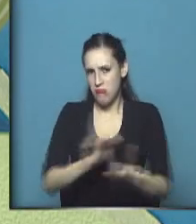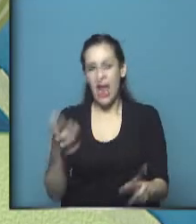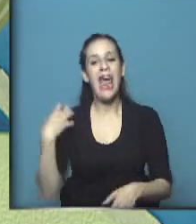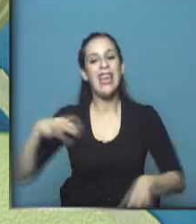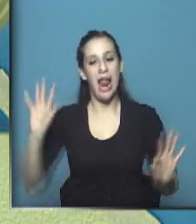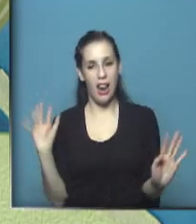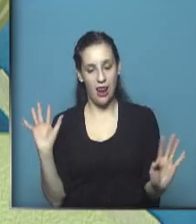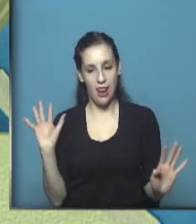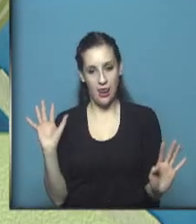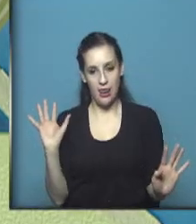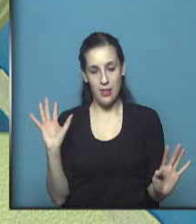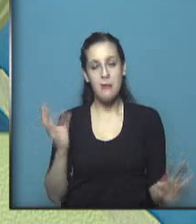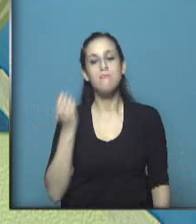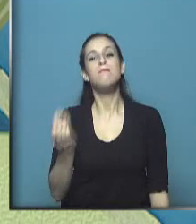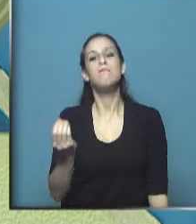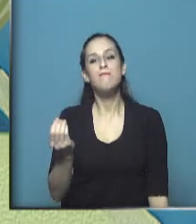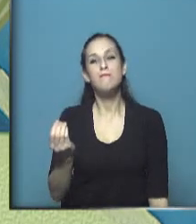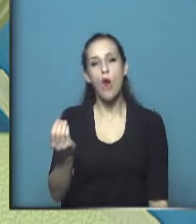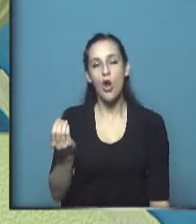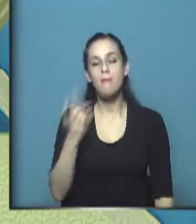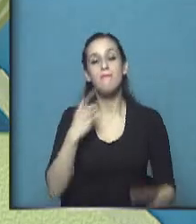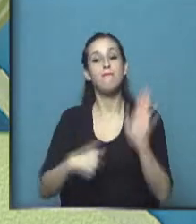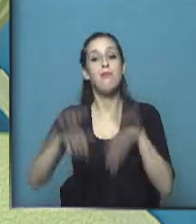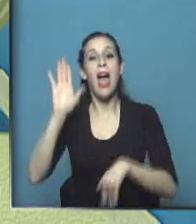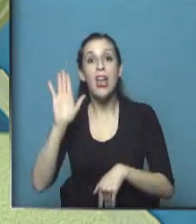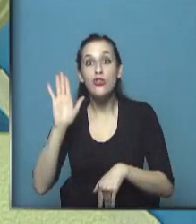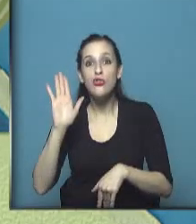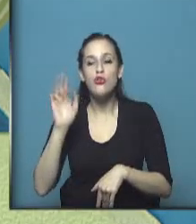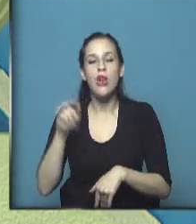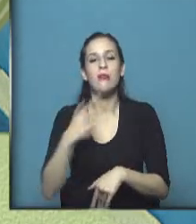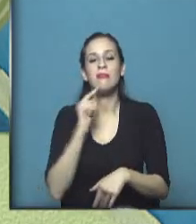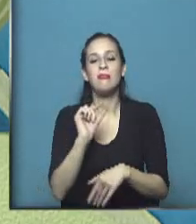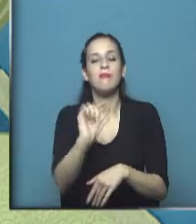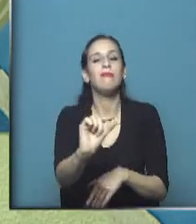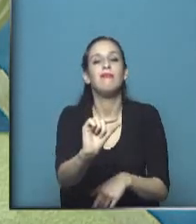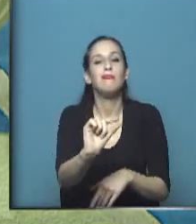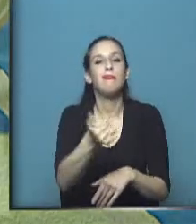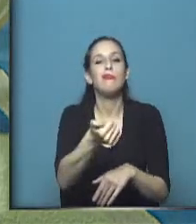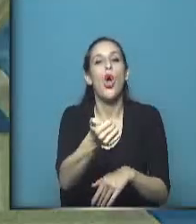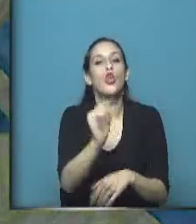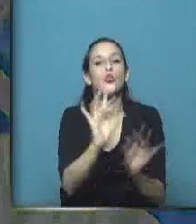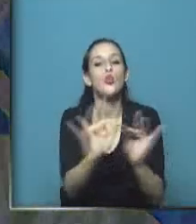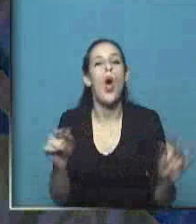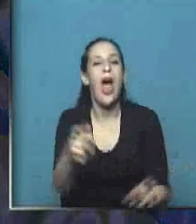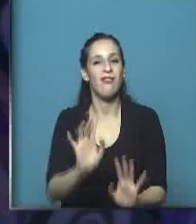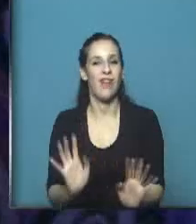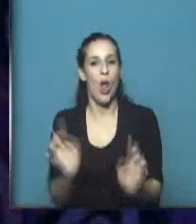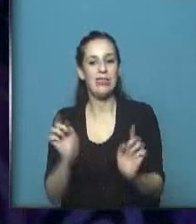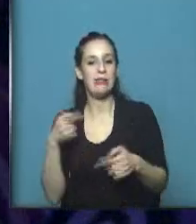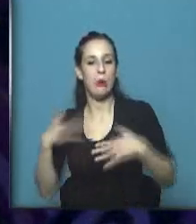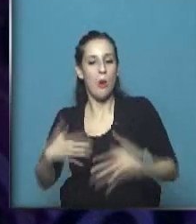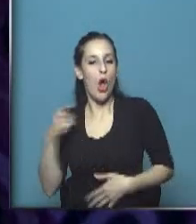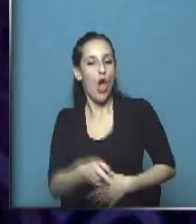Sí. ¿Por qué? Porque la gran mayoría de los suplementos, la dosis que tiene son muy bajitas. Entonces están muy lejos de los niveles de